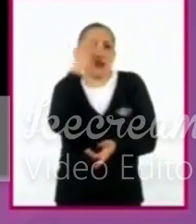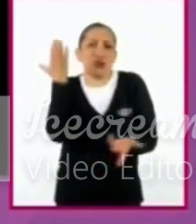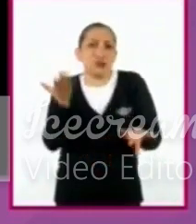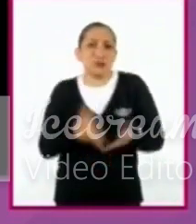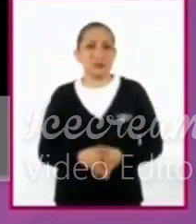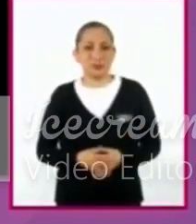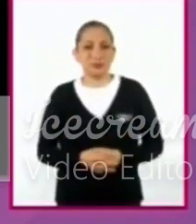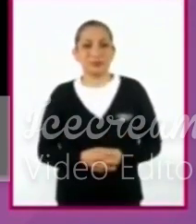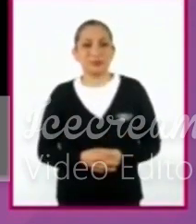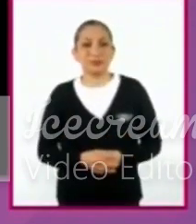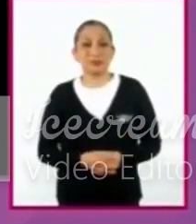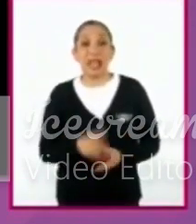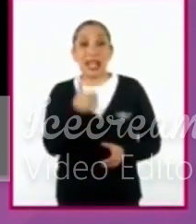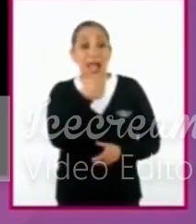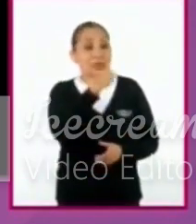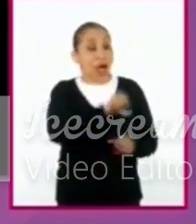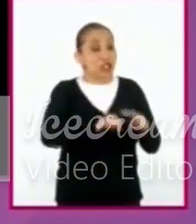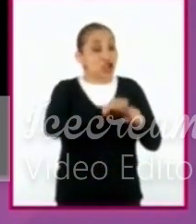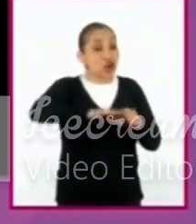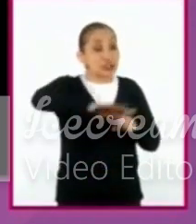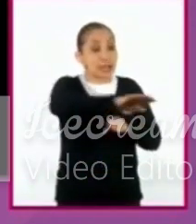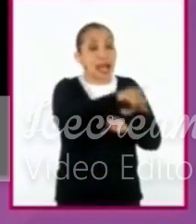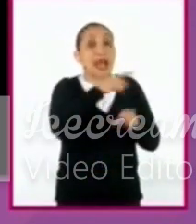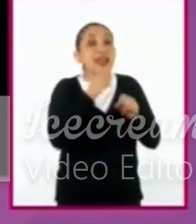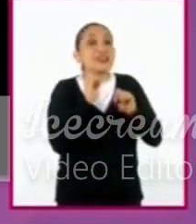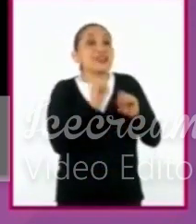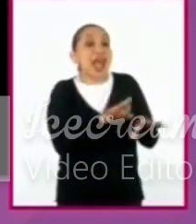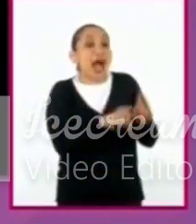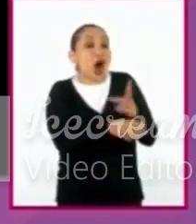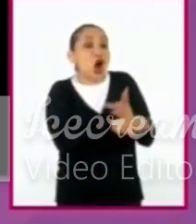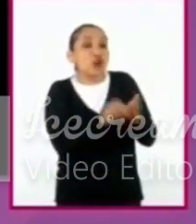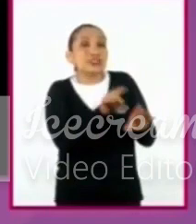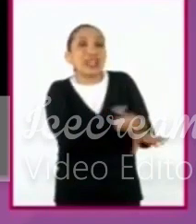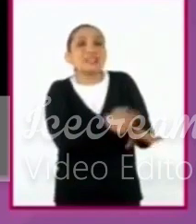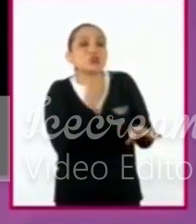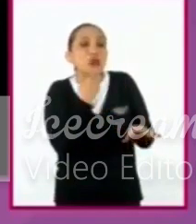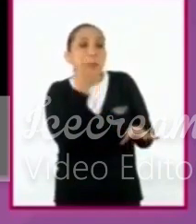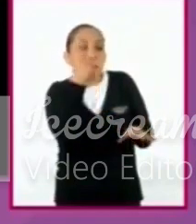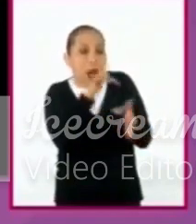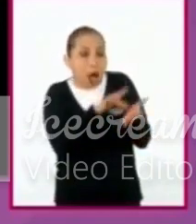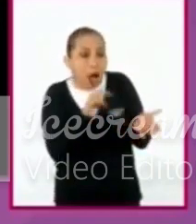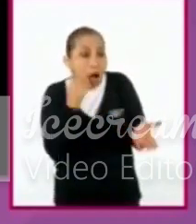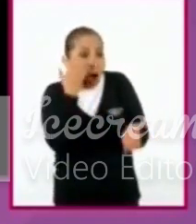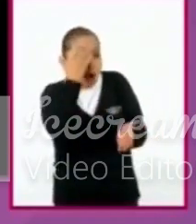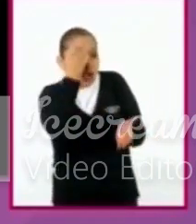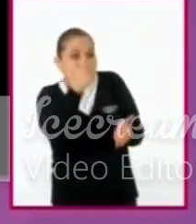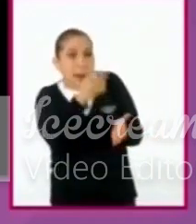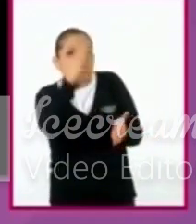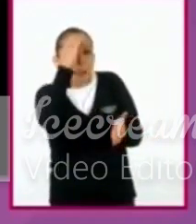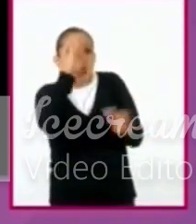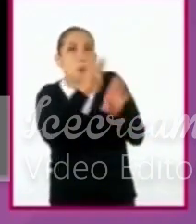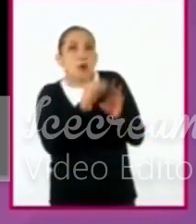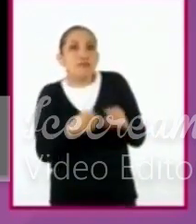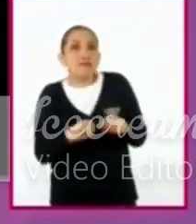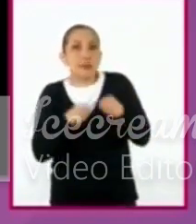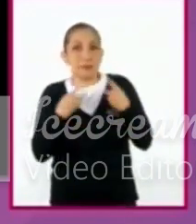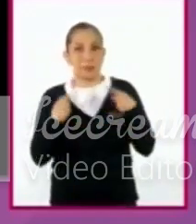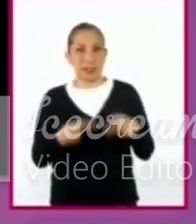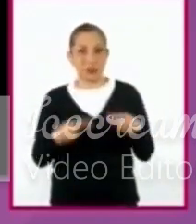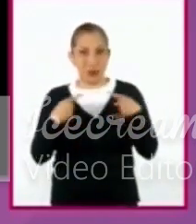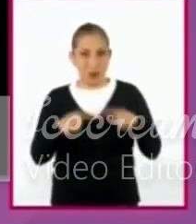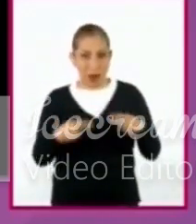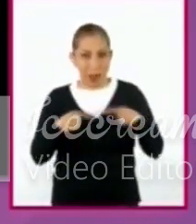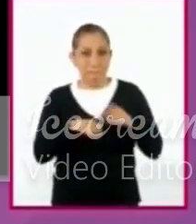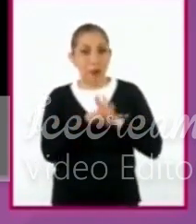inventado. Cada sociedad ha dejado diferentes huellas que hoy utilizamos para conocer lo que pensaban y cómo vivían las personas,